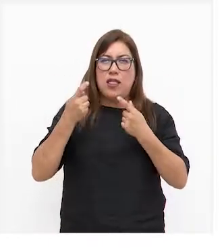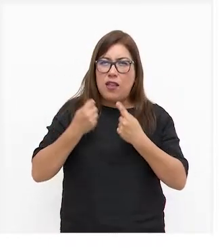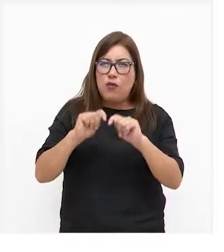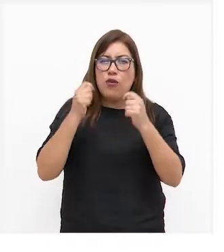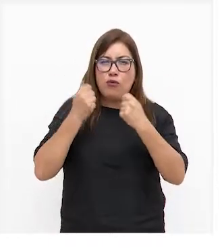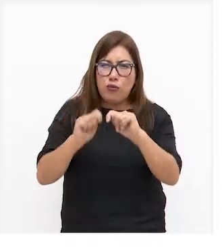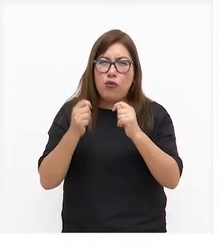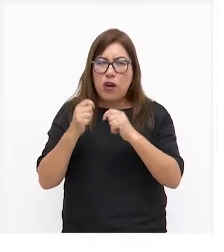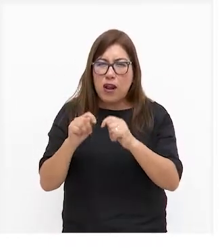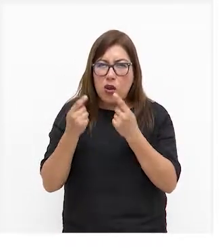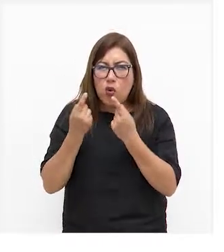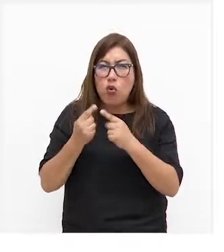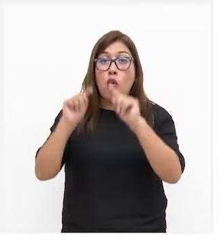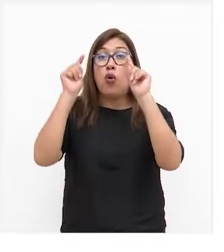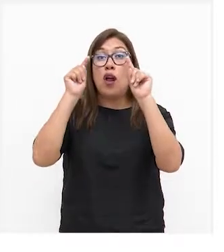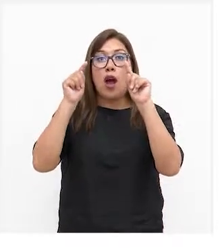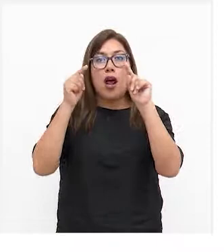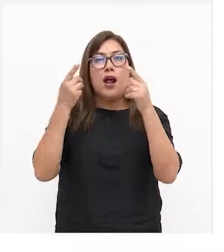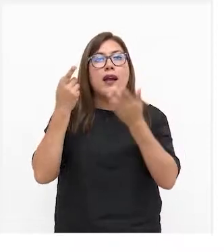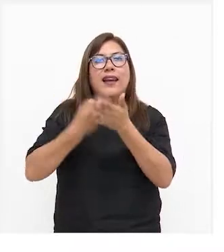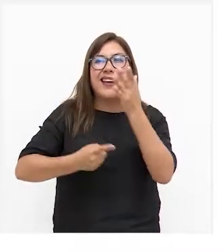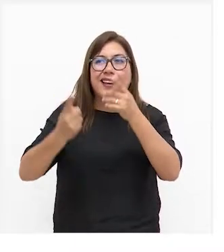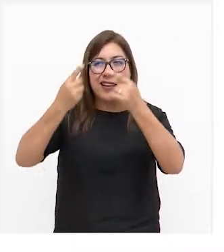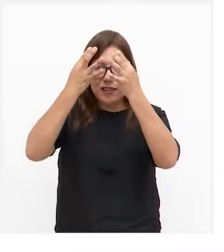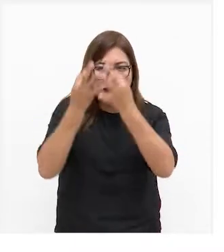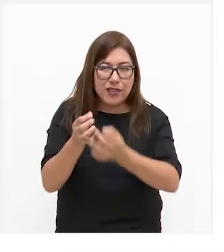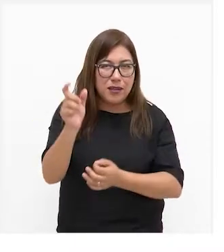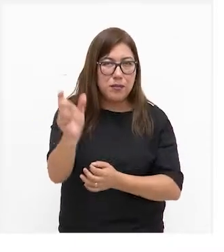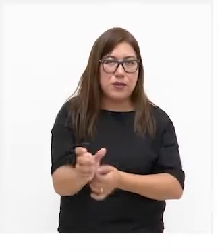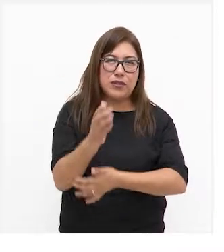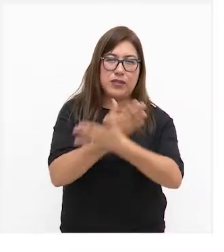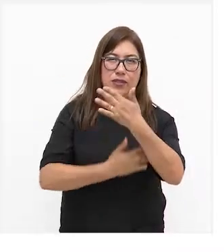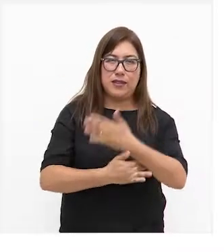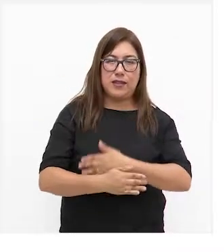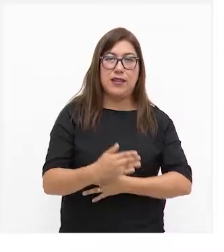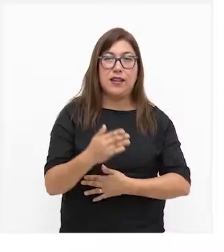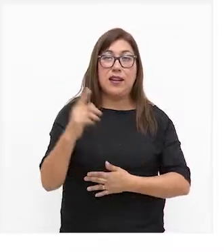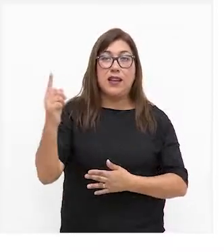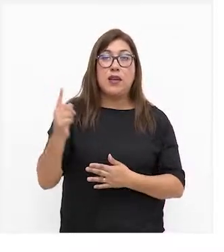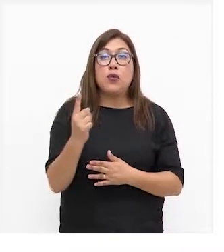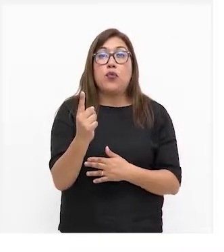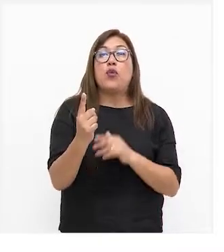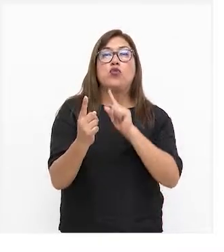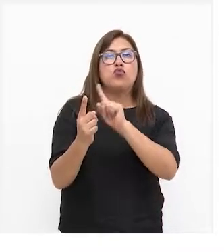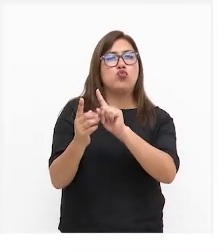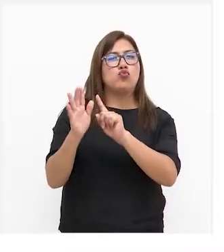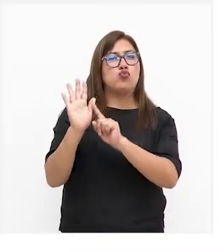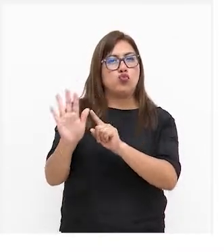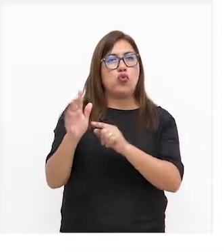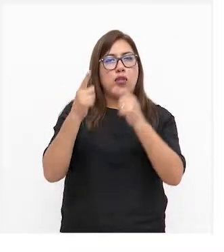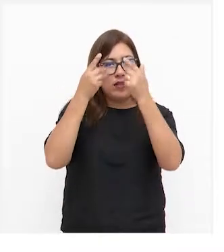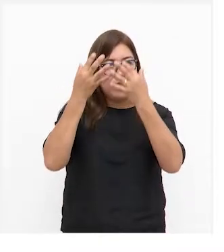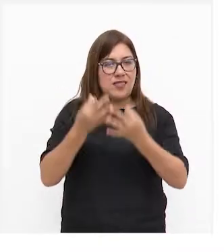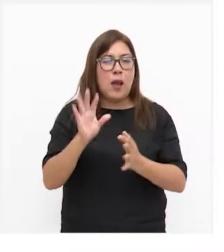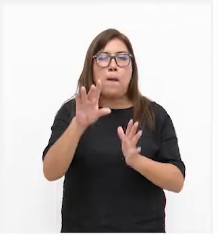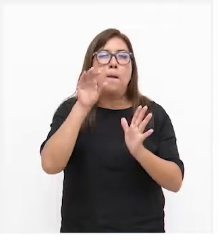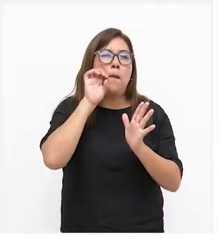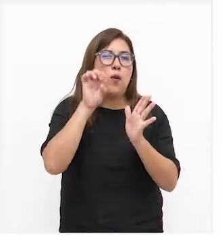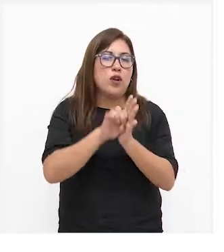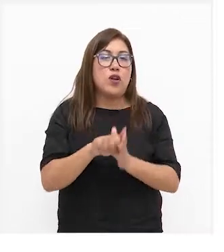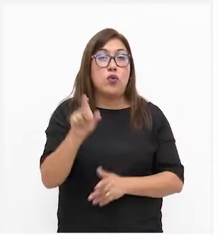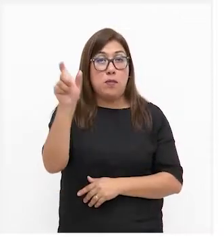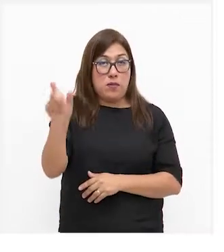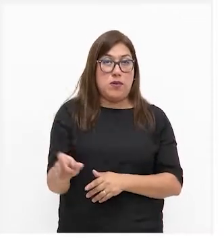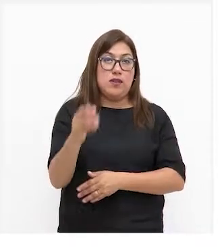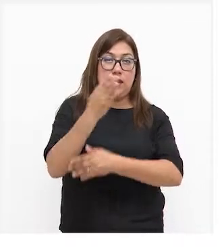esfuerzos para lograr saber qué hubiera decidido la persona con discapacidad frente al acto jurídico. Por ejemplo,